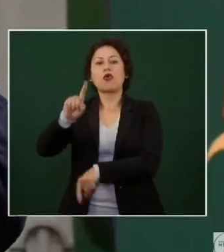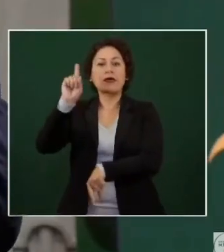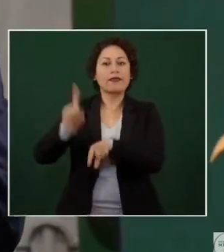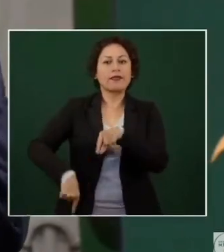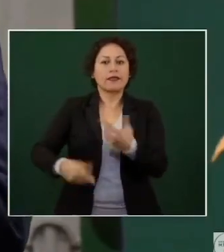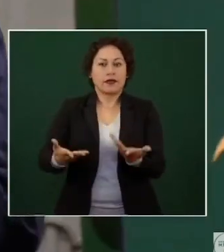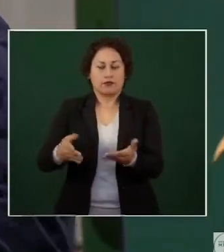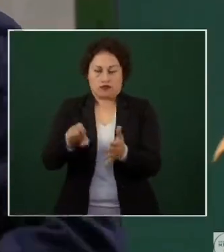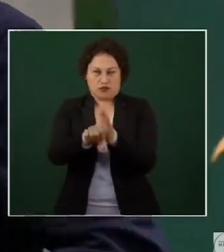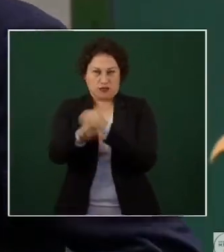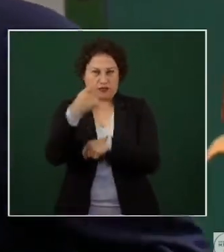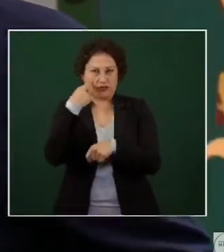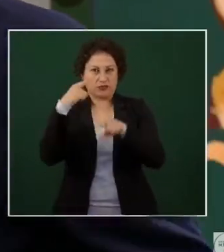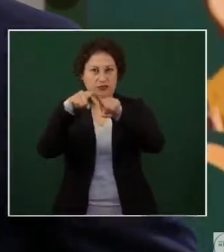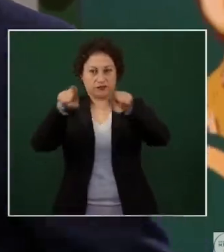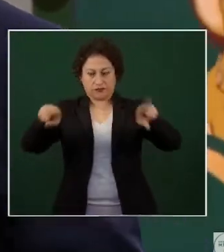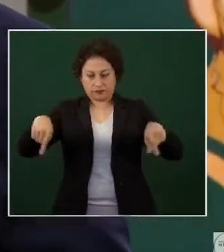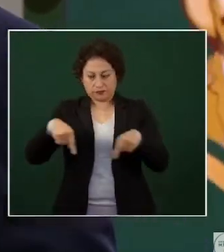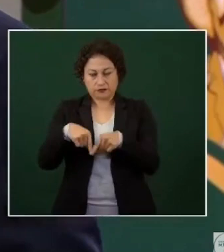la parcela,